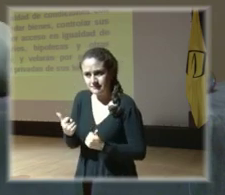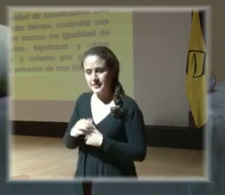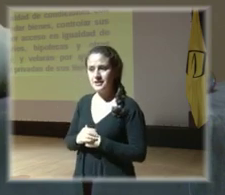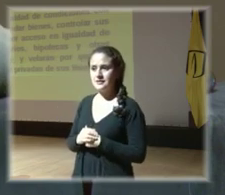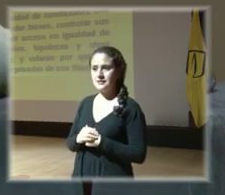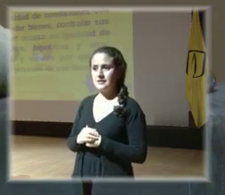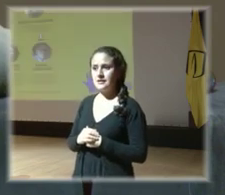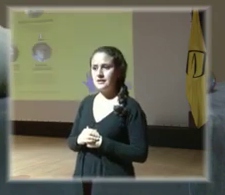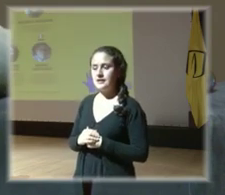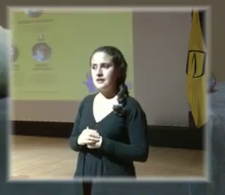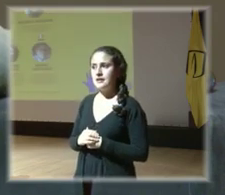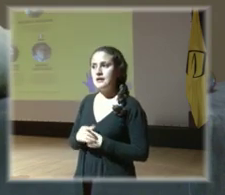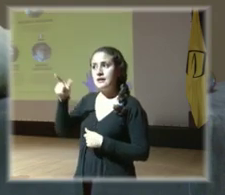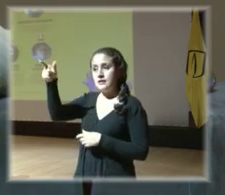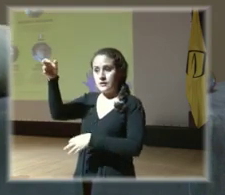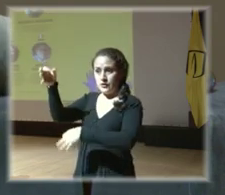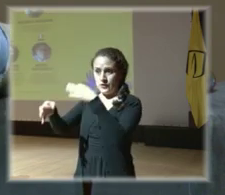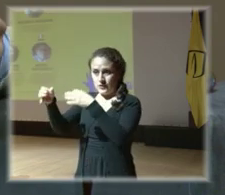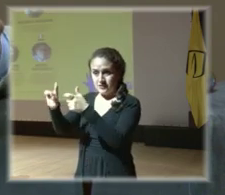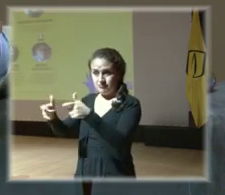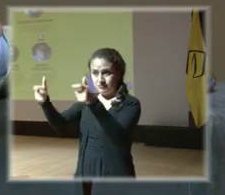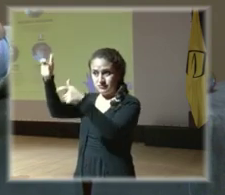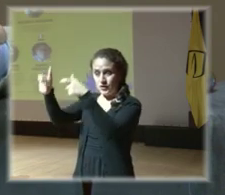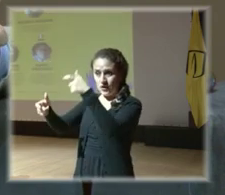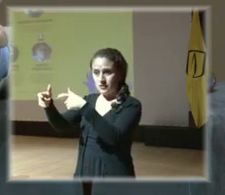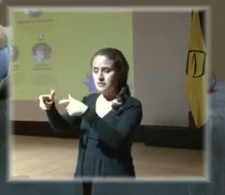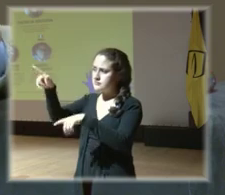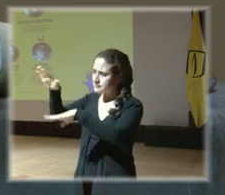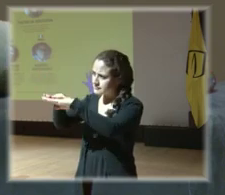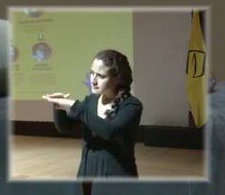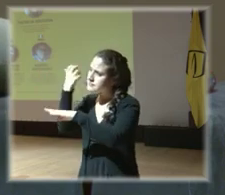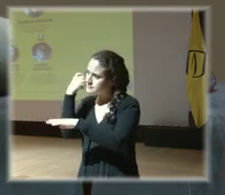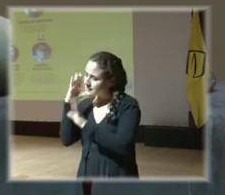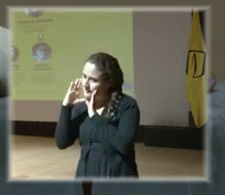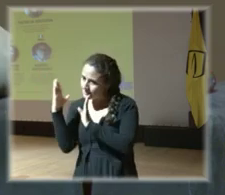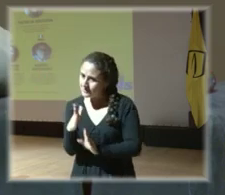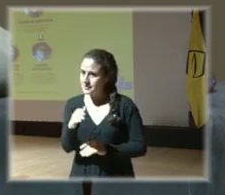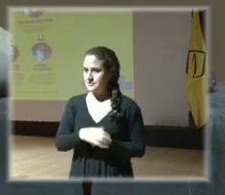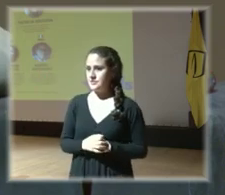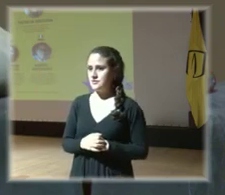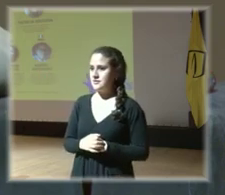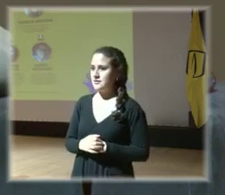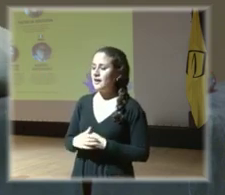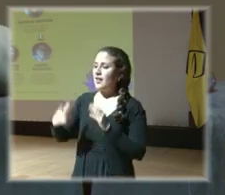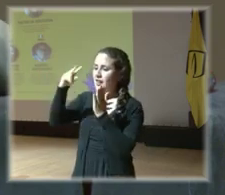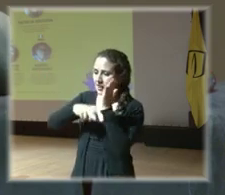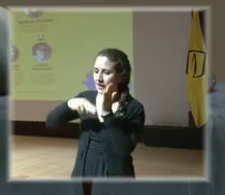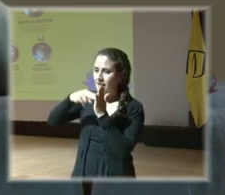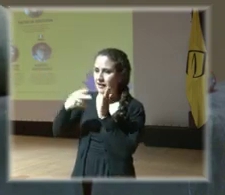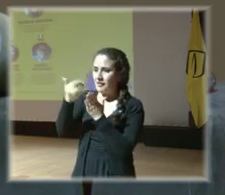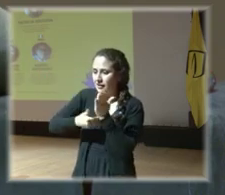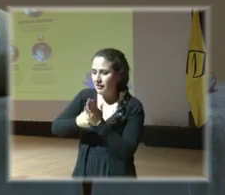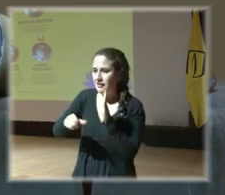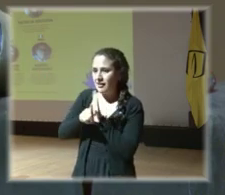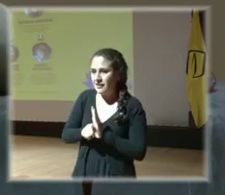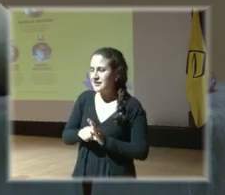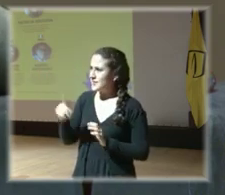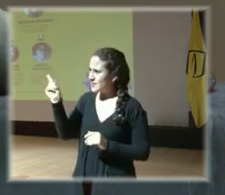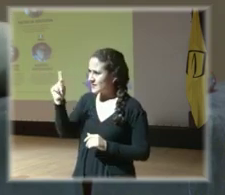lo que le pedíamos a los jueces de la Suprema Corte es que lo escucharan, que dejaran de leer el expediente y que le dieran